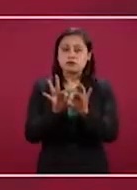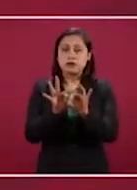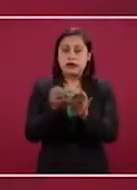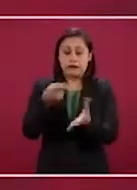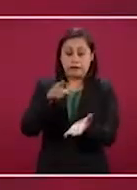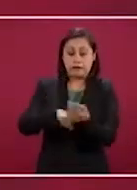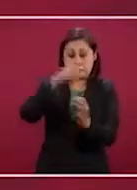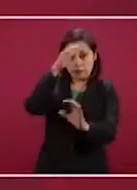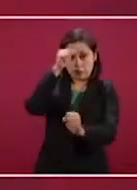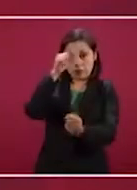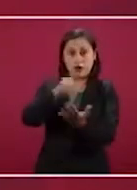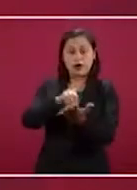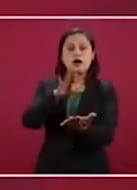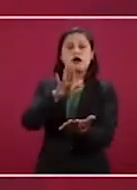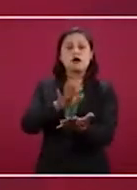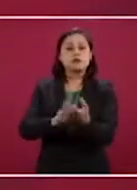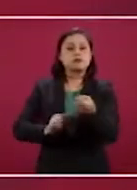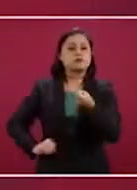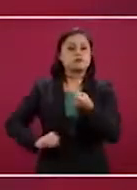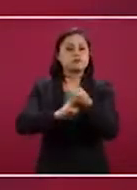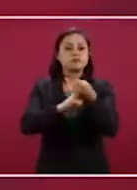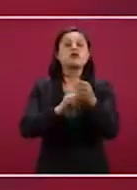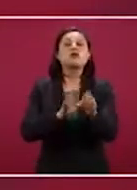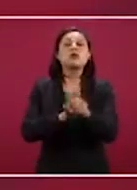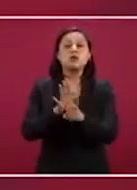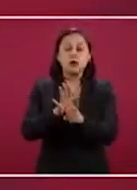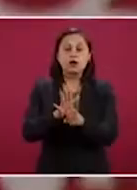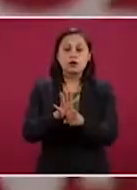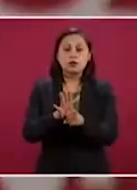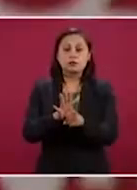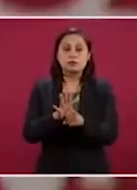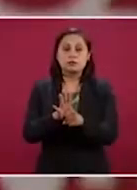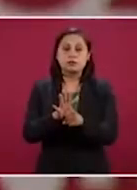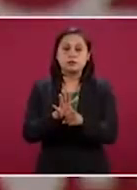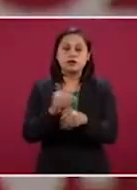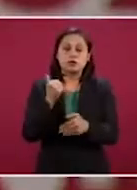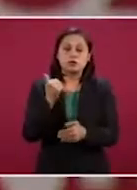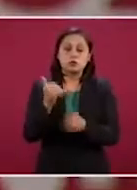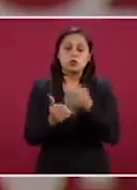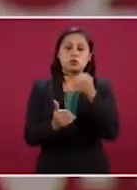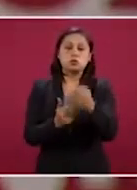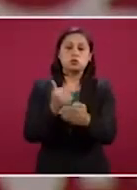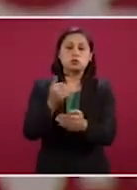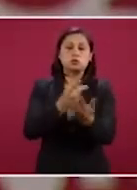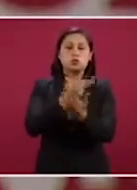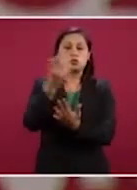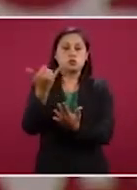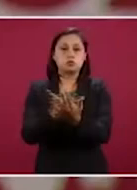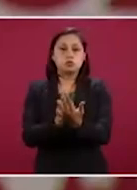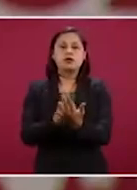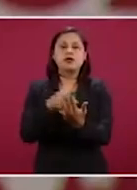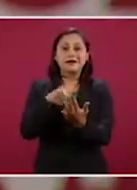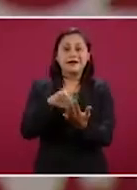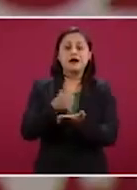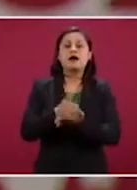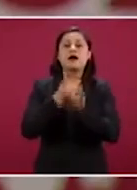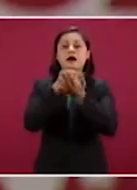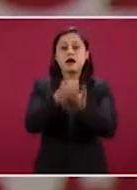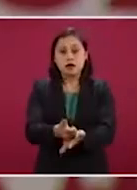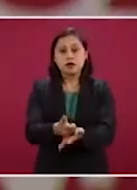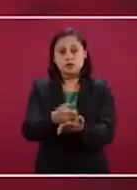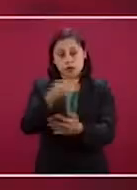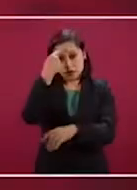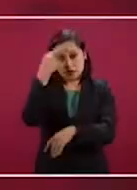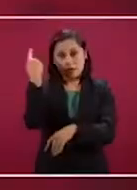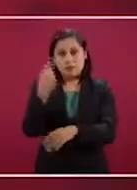es la puesta en marcha de este mecanismo que va a facilitar y agilizar la